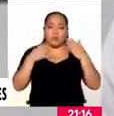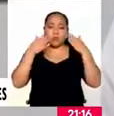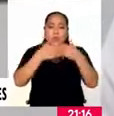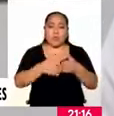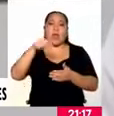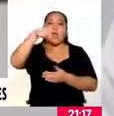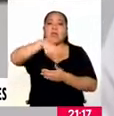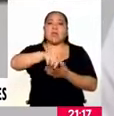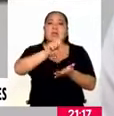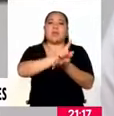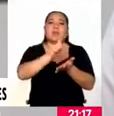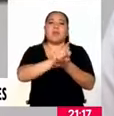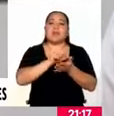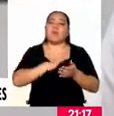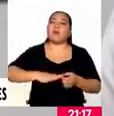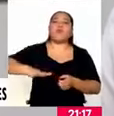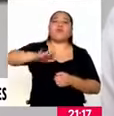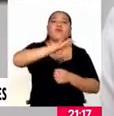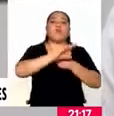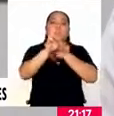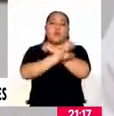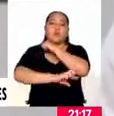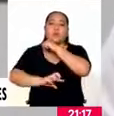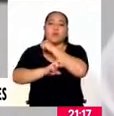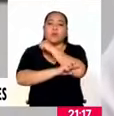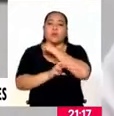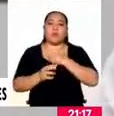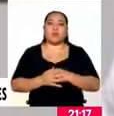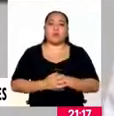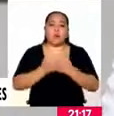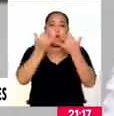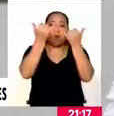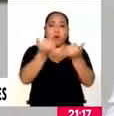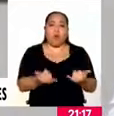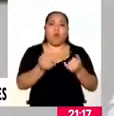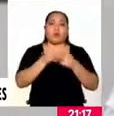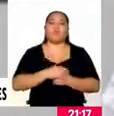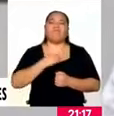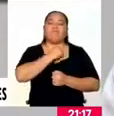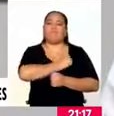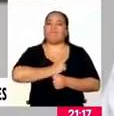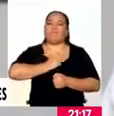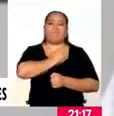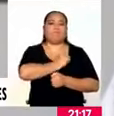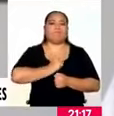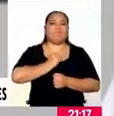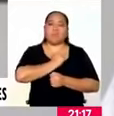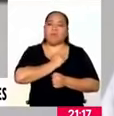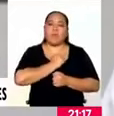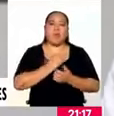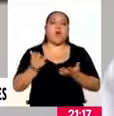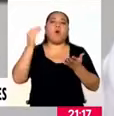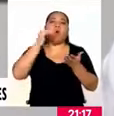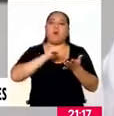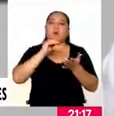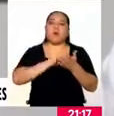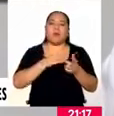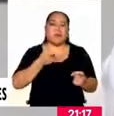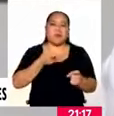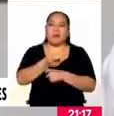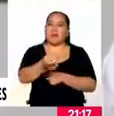en Lima como en todo el país. Hoy, lamentablemente, se han repetido los ataques